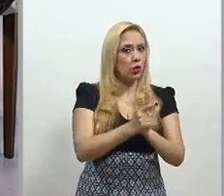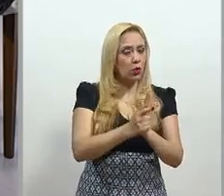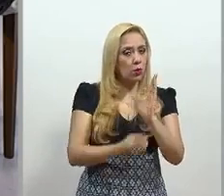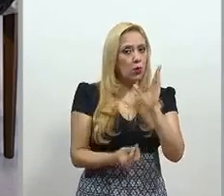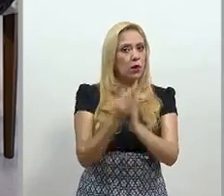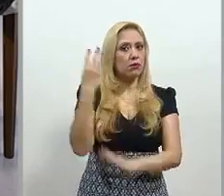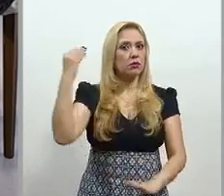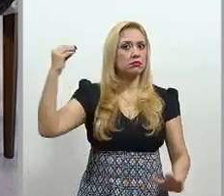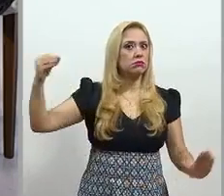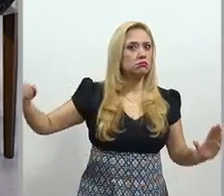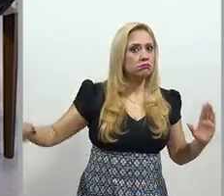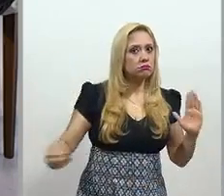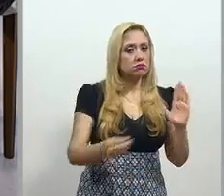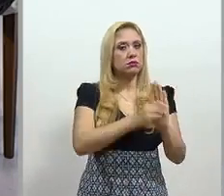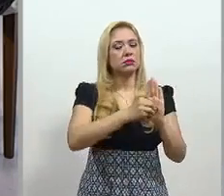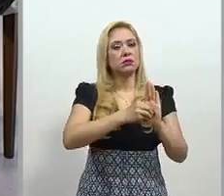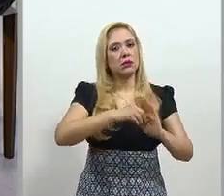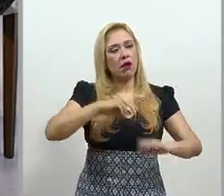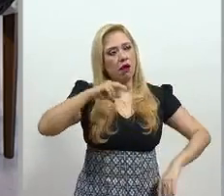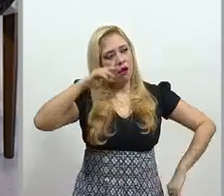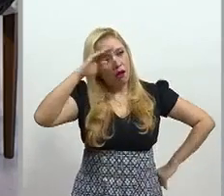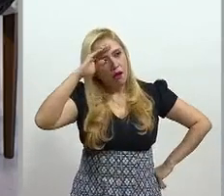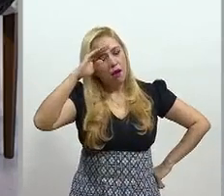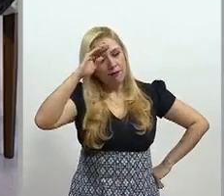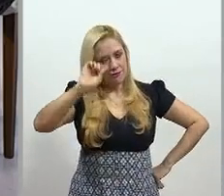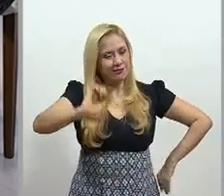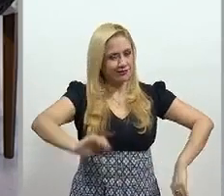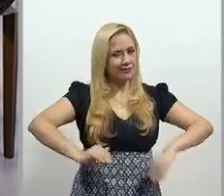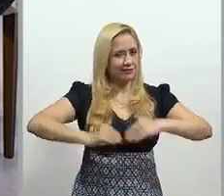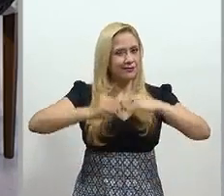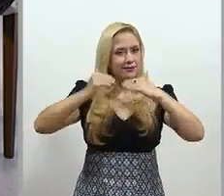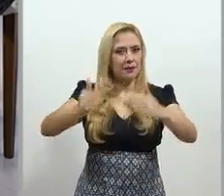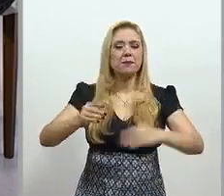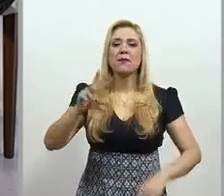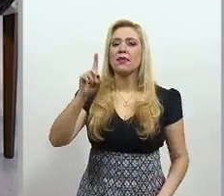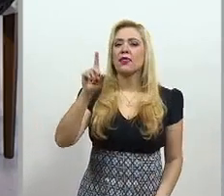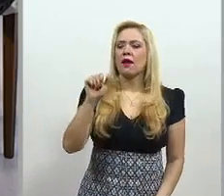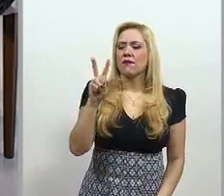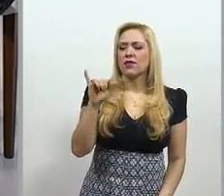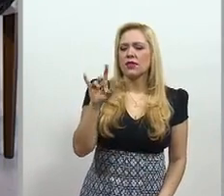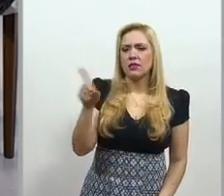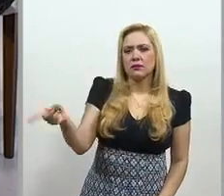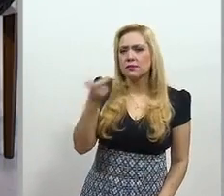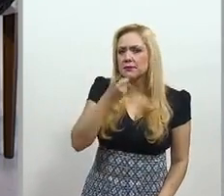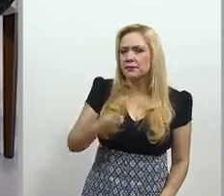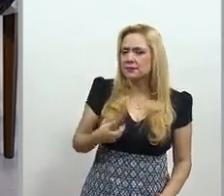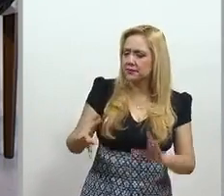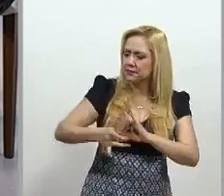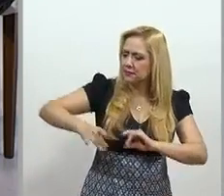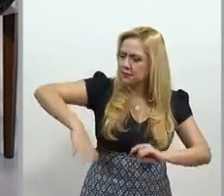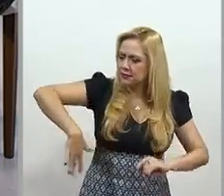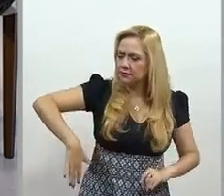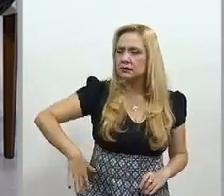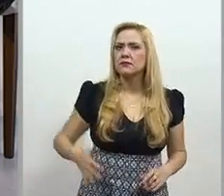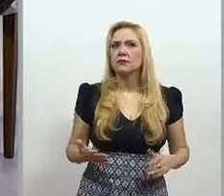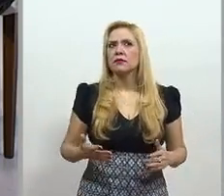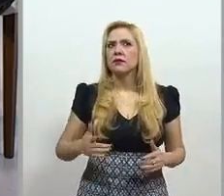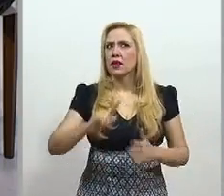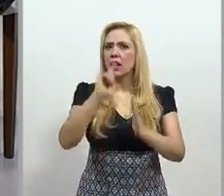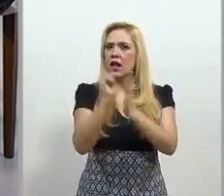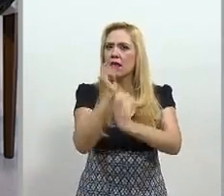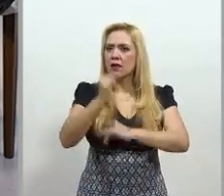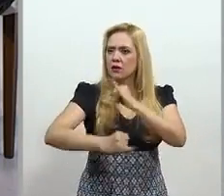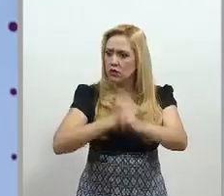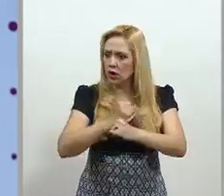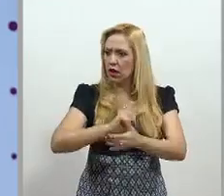que también vale la pena reflexionar un poco más adelante. Por lo pronto, David, mencionaste en tu primera intervención el papel del derecho internacional de los derechos